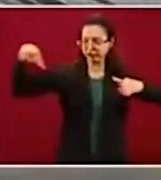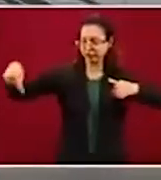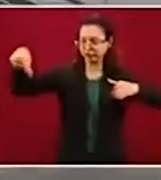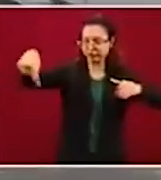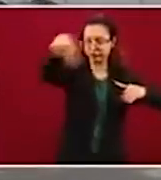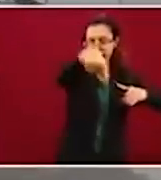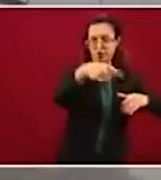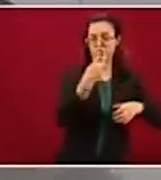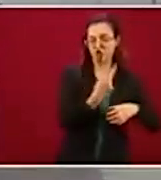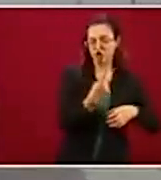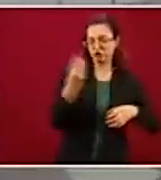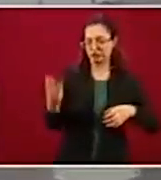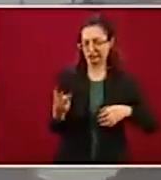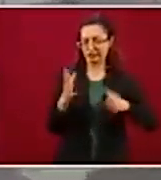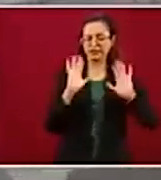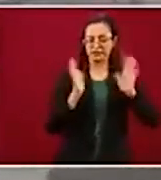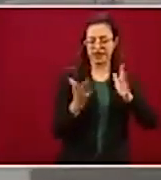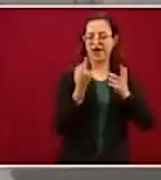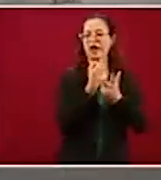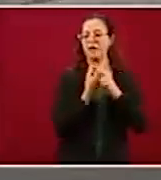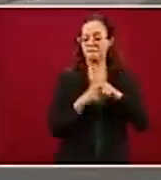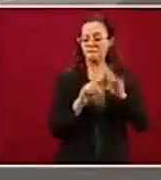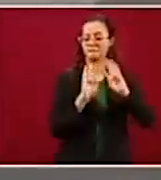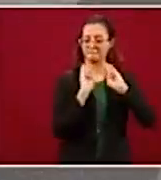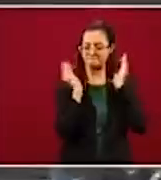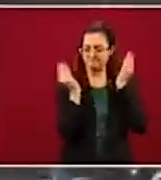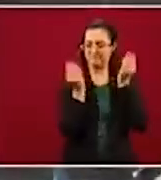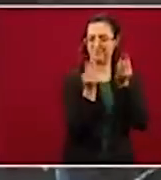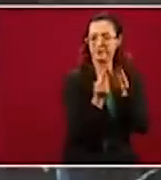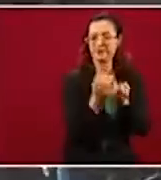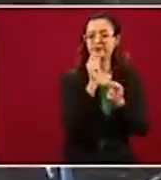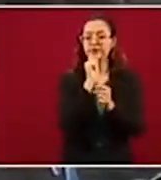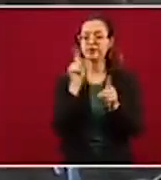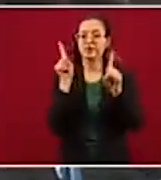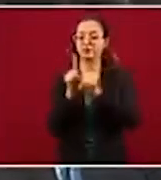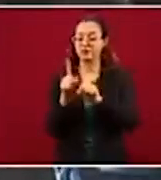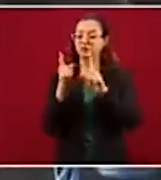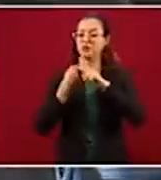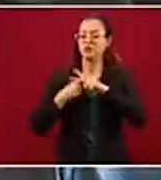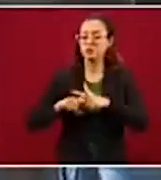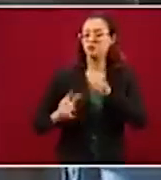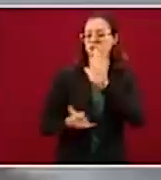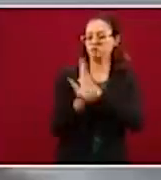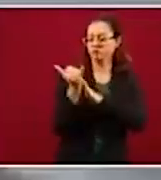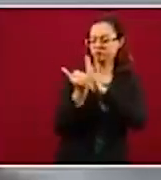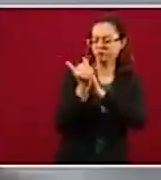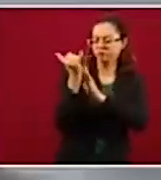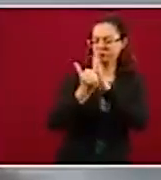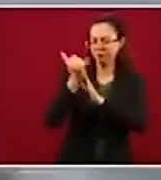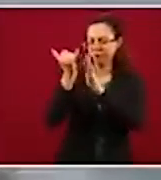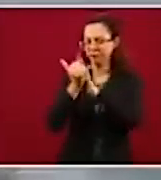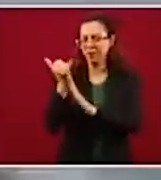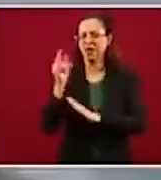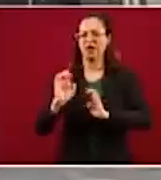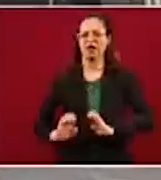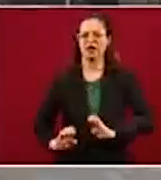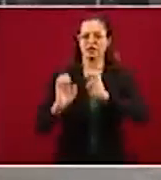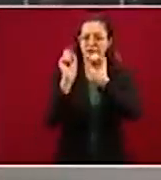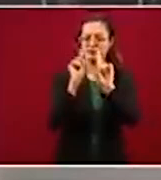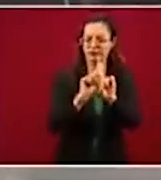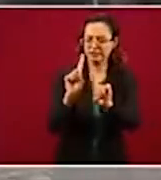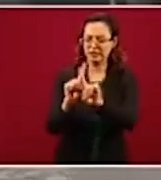de combustibles y red de distribución, continúan trabajos de albañilería, instalaciones y acabados en edificios de